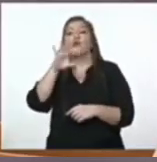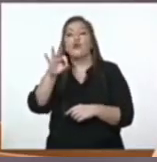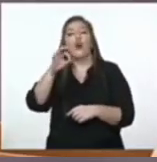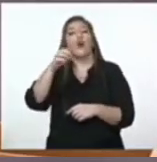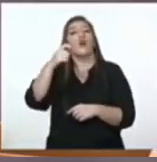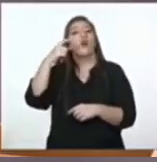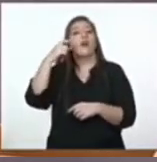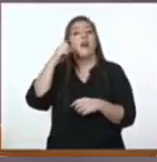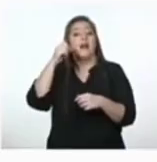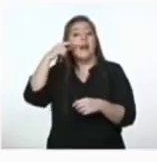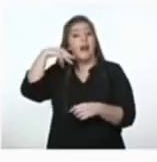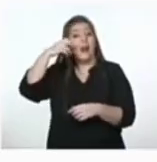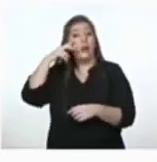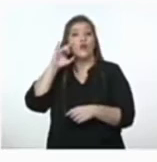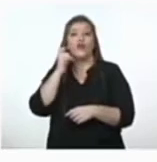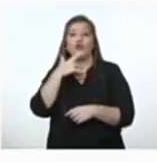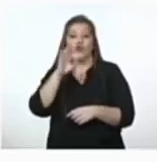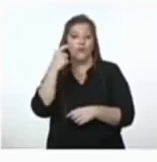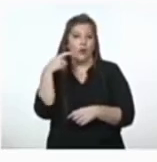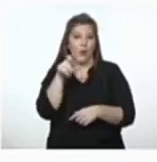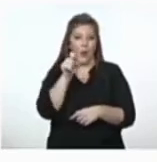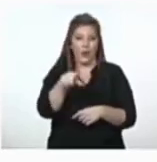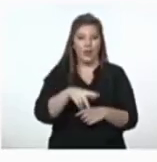impulso nervioso en este video.